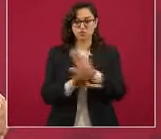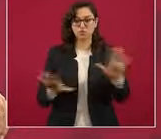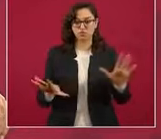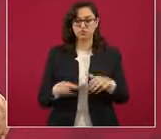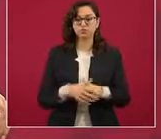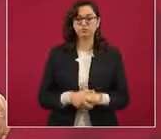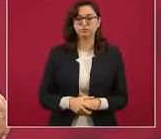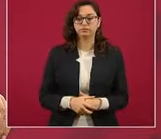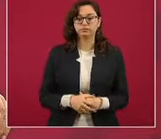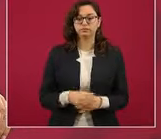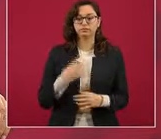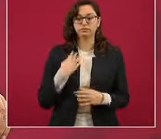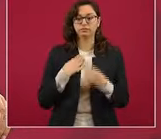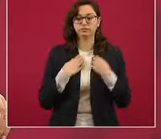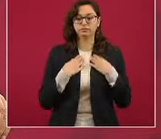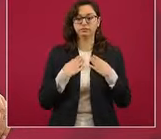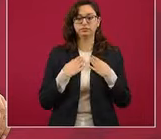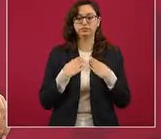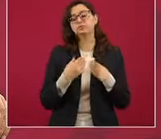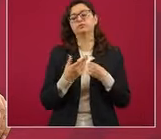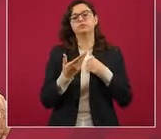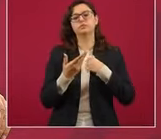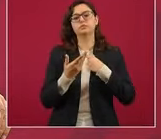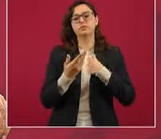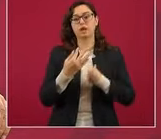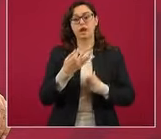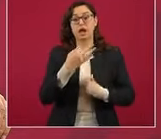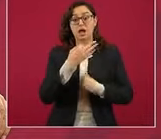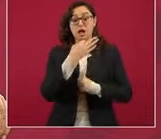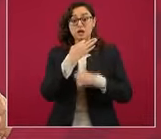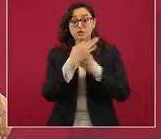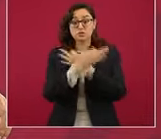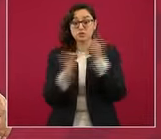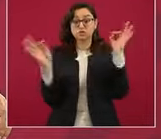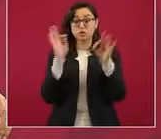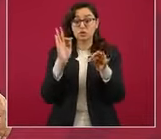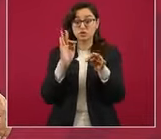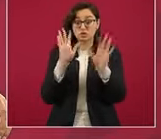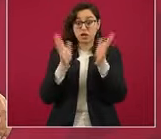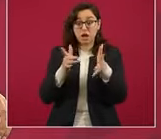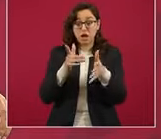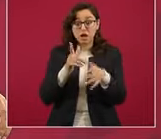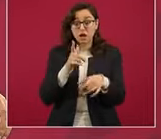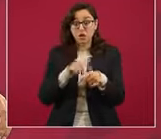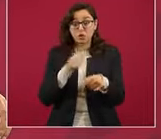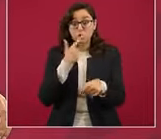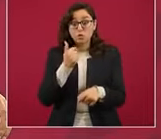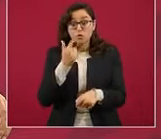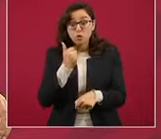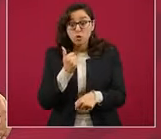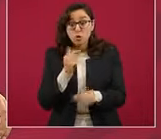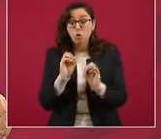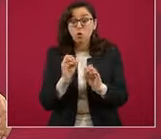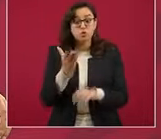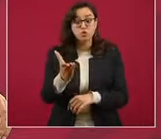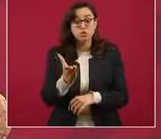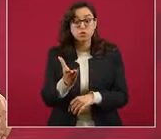informar. ¿Pero van a anunciar semáforo rojo o no sabe usted? Eso corresponde a ellos. Yo no anuncio aquí